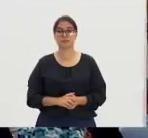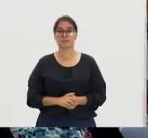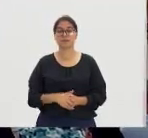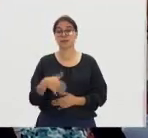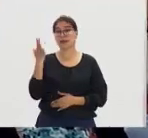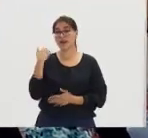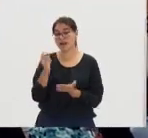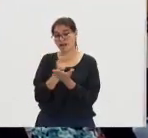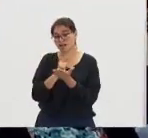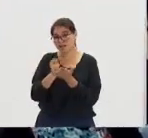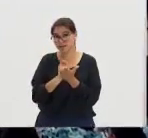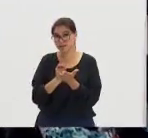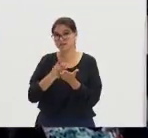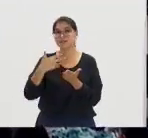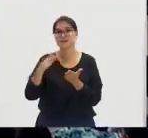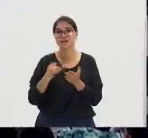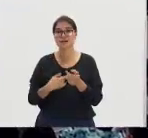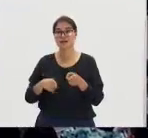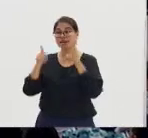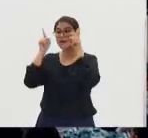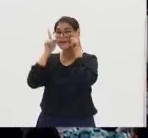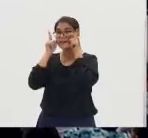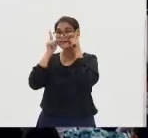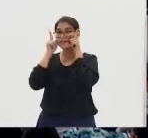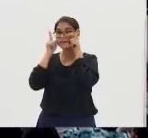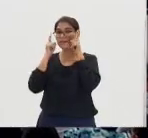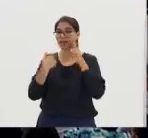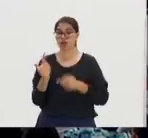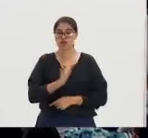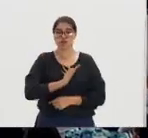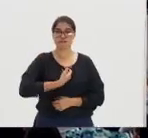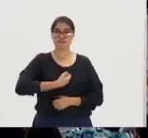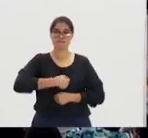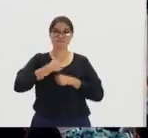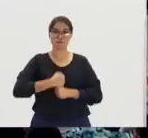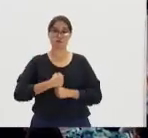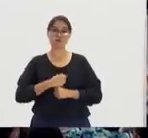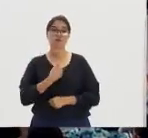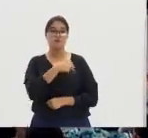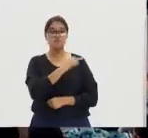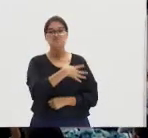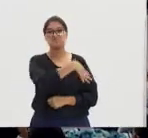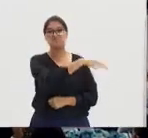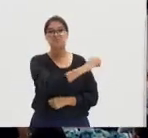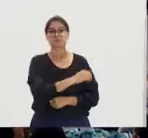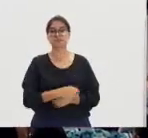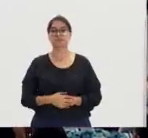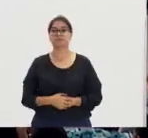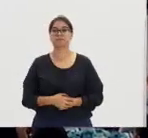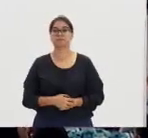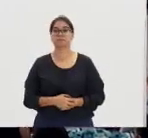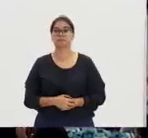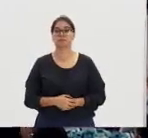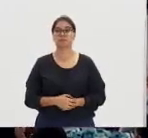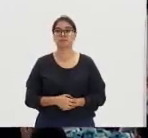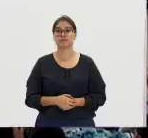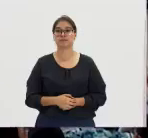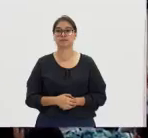resistid al diablo y huirá de vosotros. ¿Qué te ofrecieron? Gloria al Señor. ¿Qué te